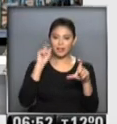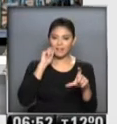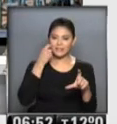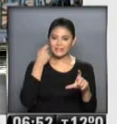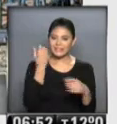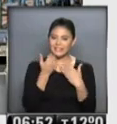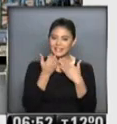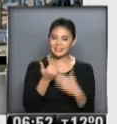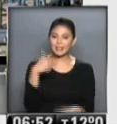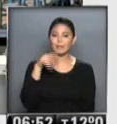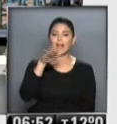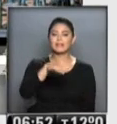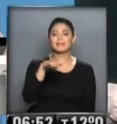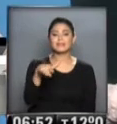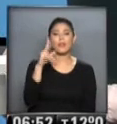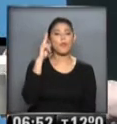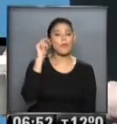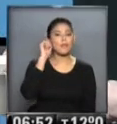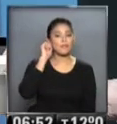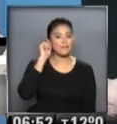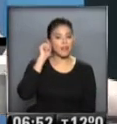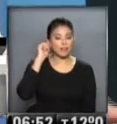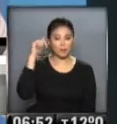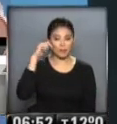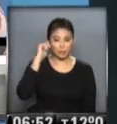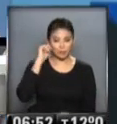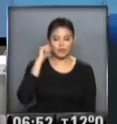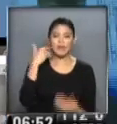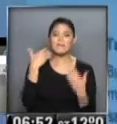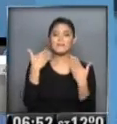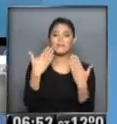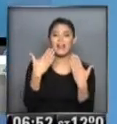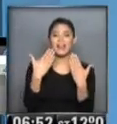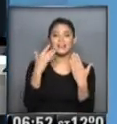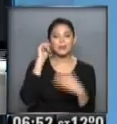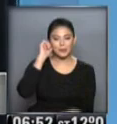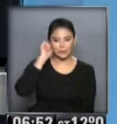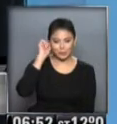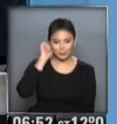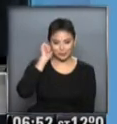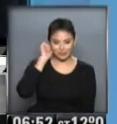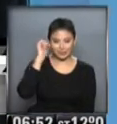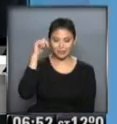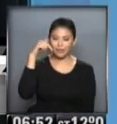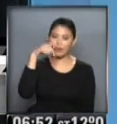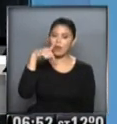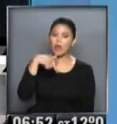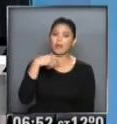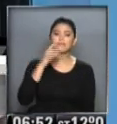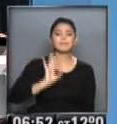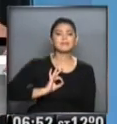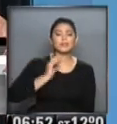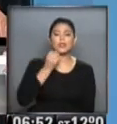foto! Y para Joel, que cumple 9 añitos, feliz, feliz cumpleaños en tu día y que tengas un